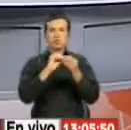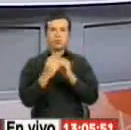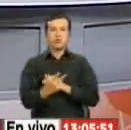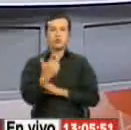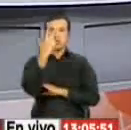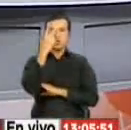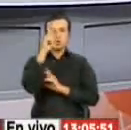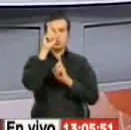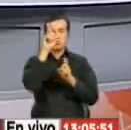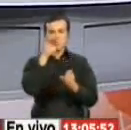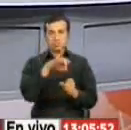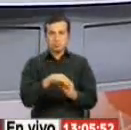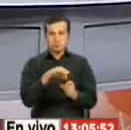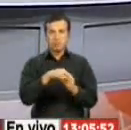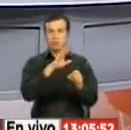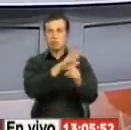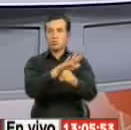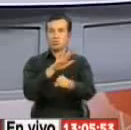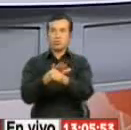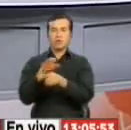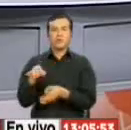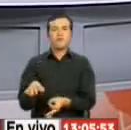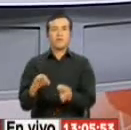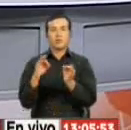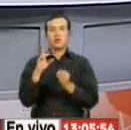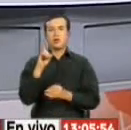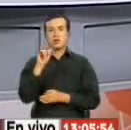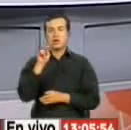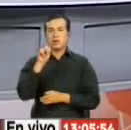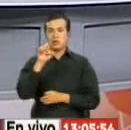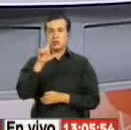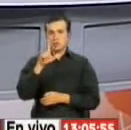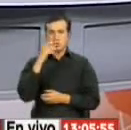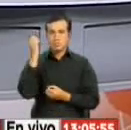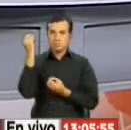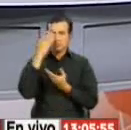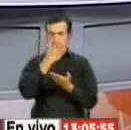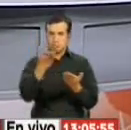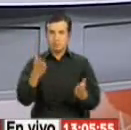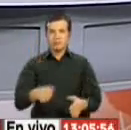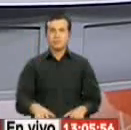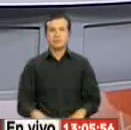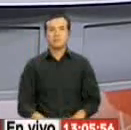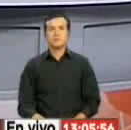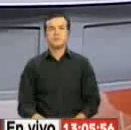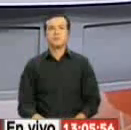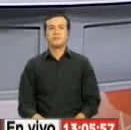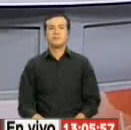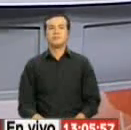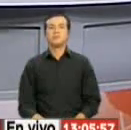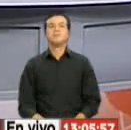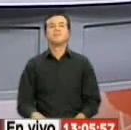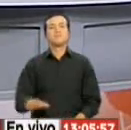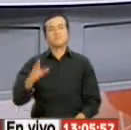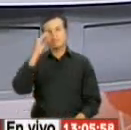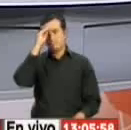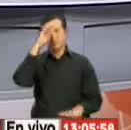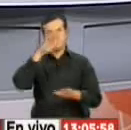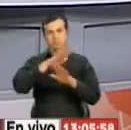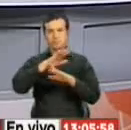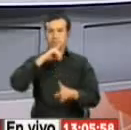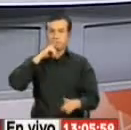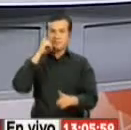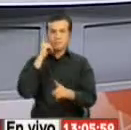de la consulta popular convocada para febrero daniel montalvo nos informa quedan buenas tardes en